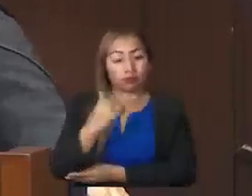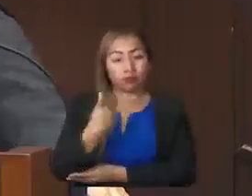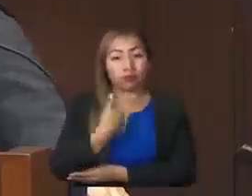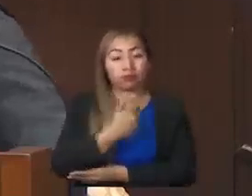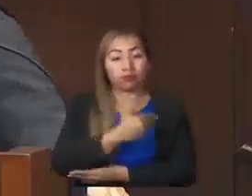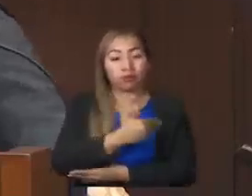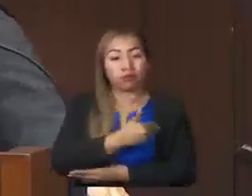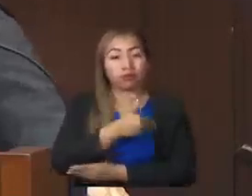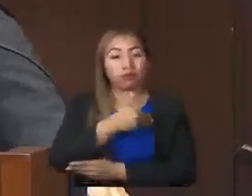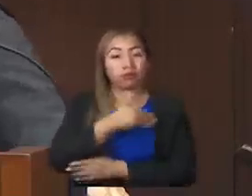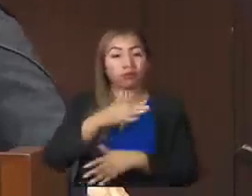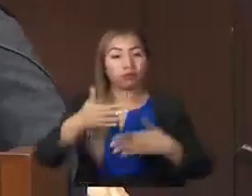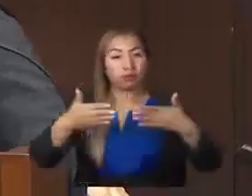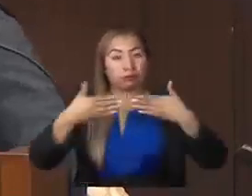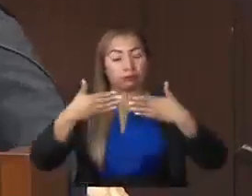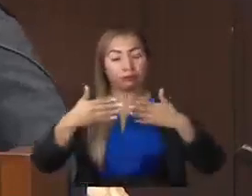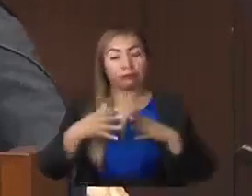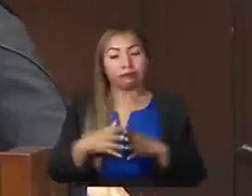Honorable